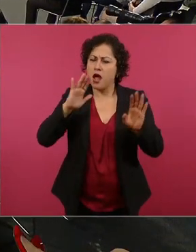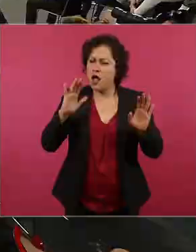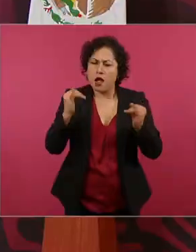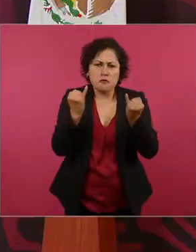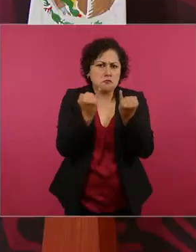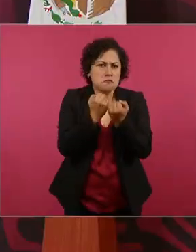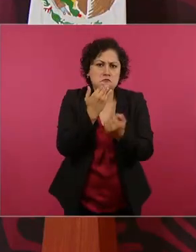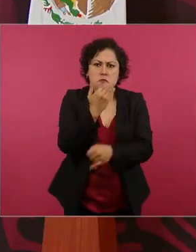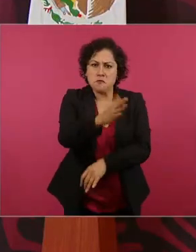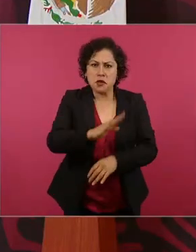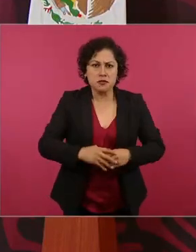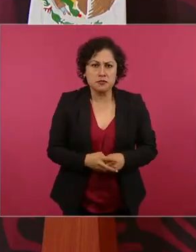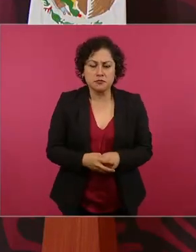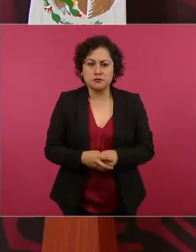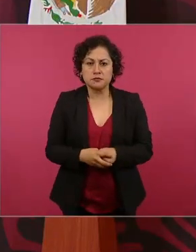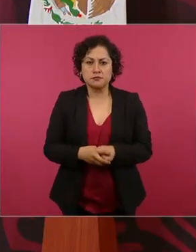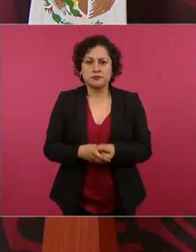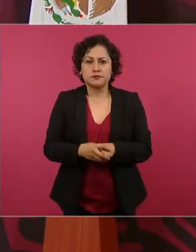Además, qué bueno que